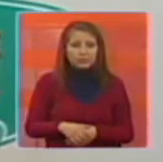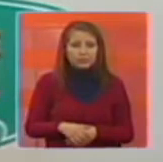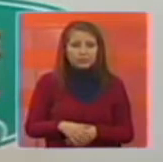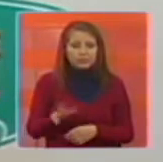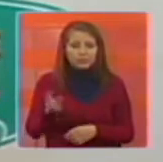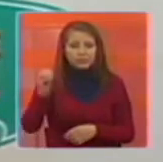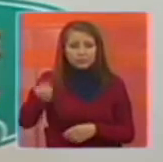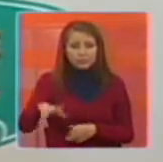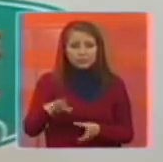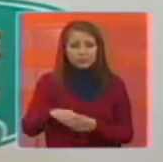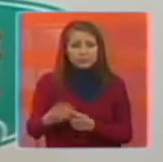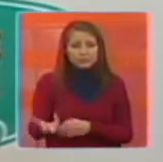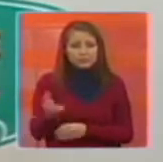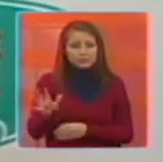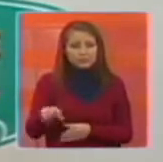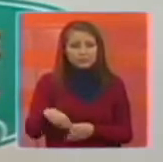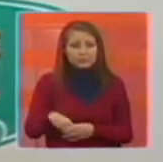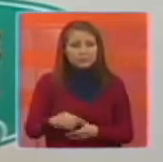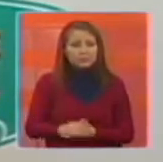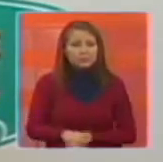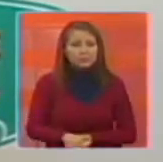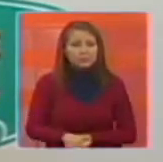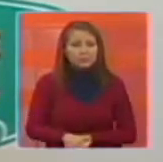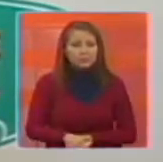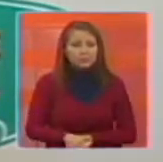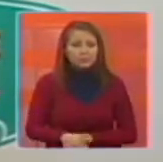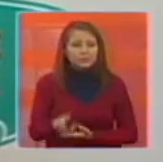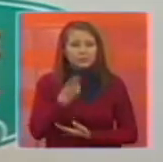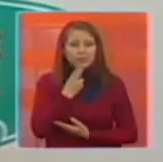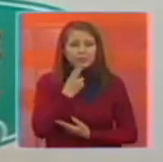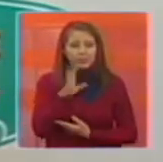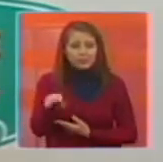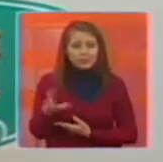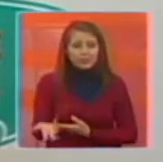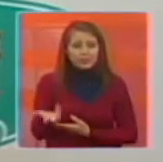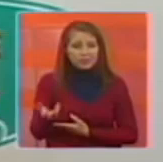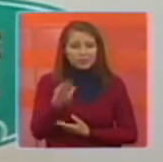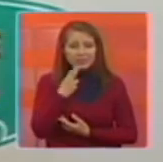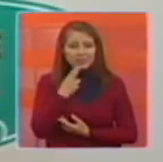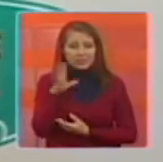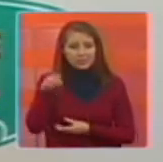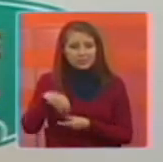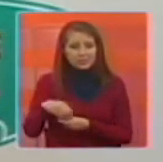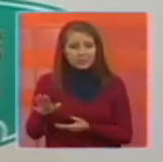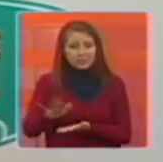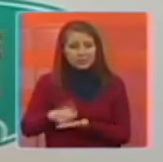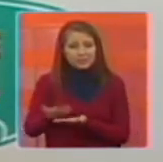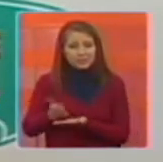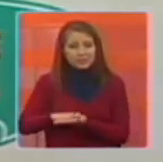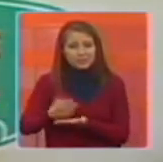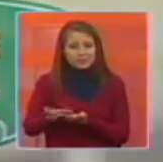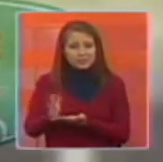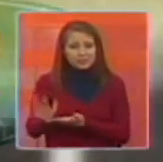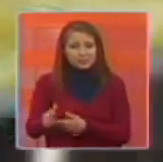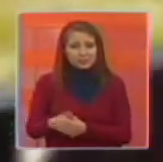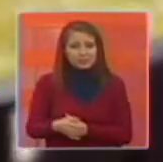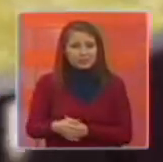Ahí lo vamos a poner para que dé saborcito en el refrito, ¿verdad?